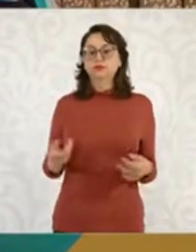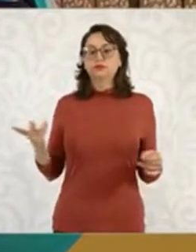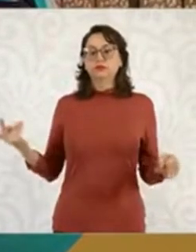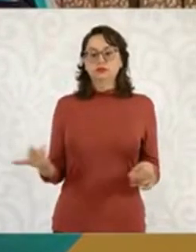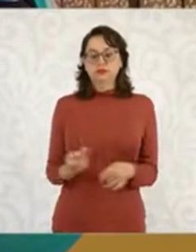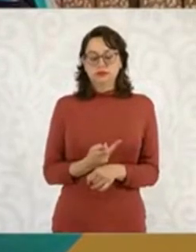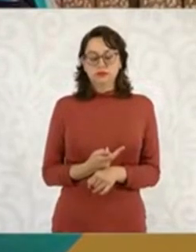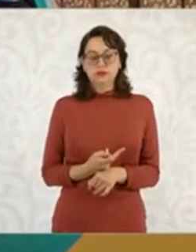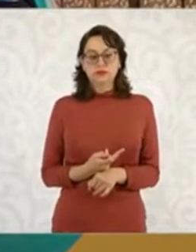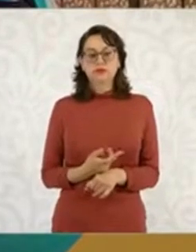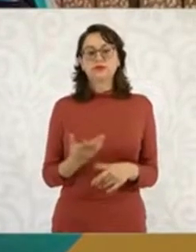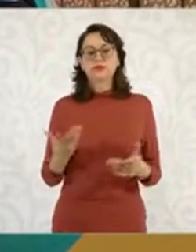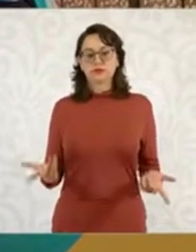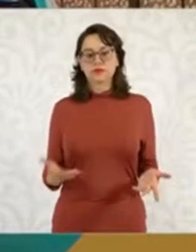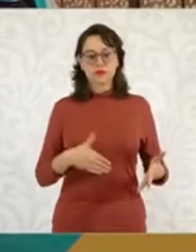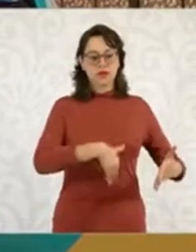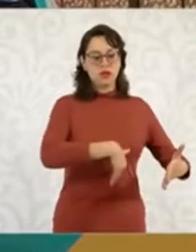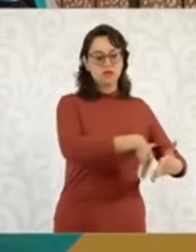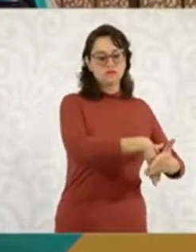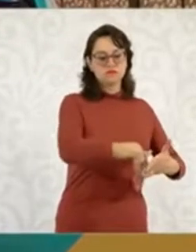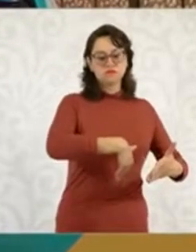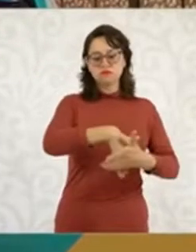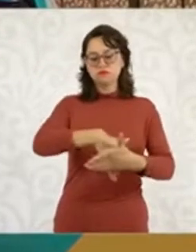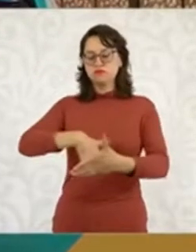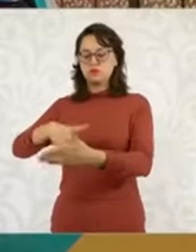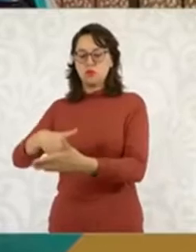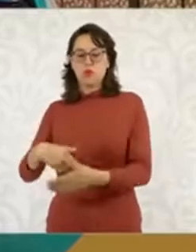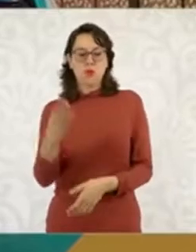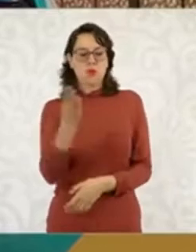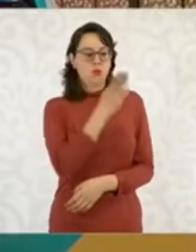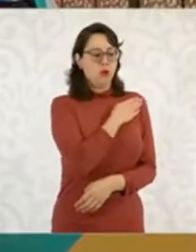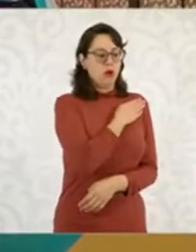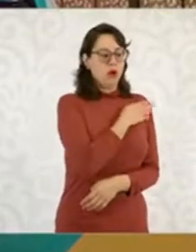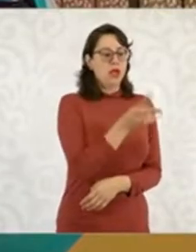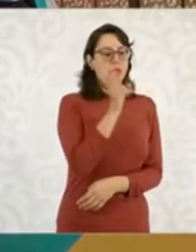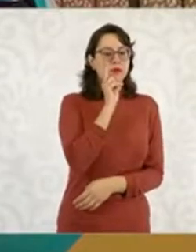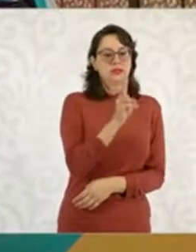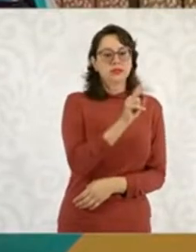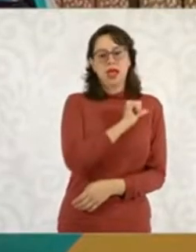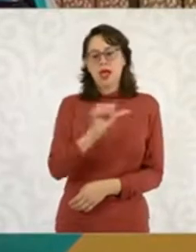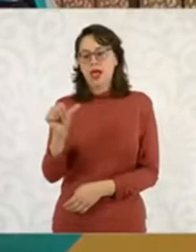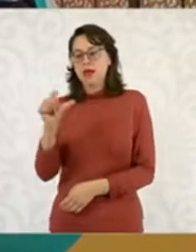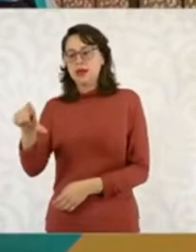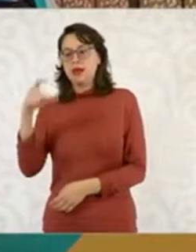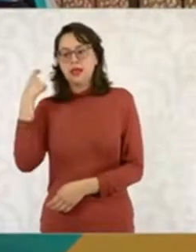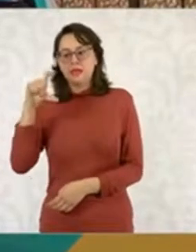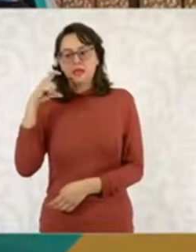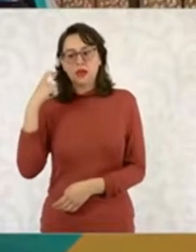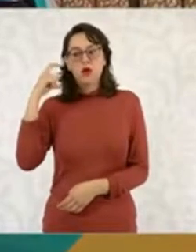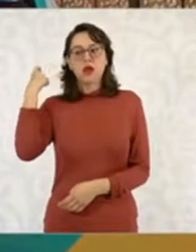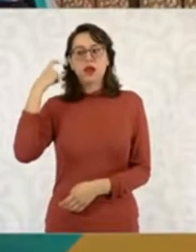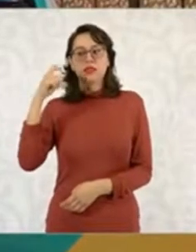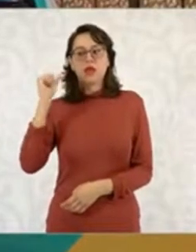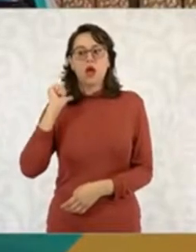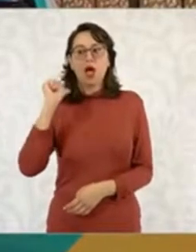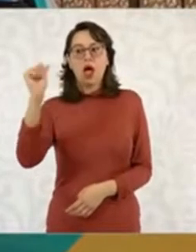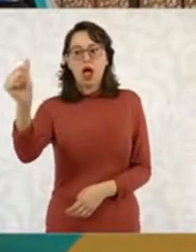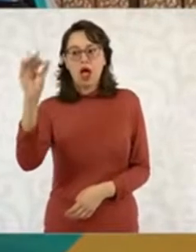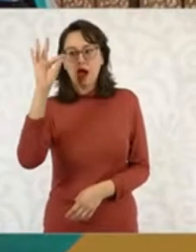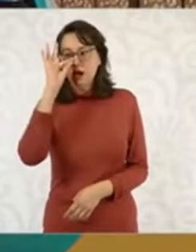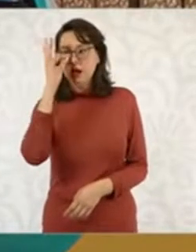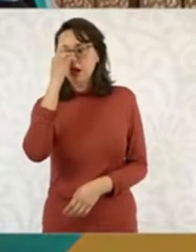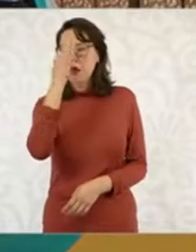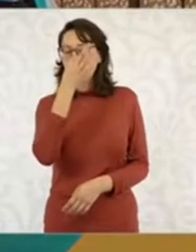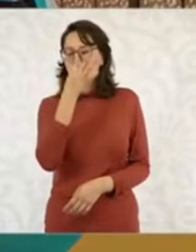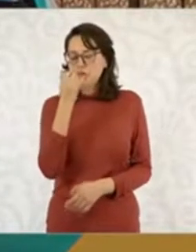se mueven entre esos recorridos, porque tenemos Buenavista, Querétaro, pero después Querétaro y Irapuato, por ejemplo, tenemos detectado que hay un número